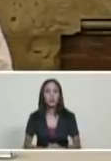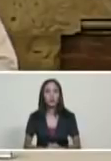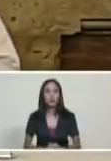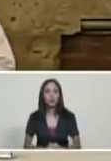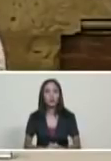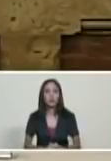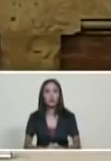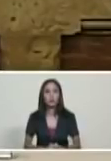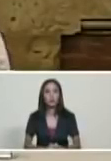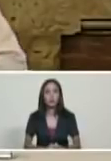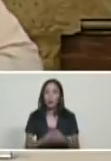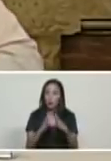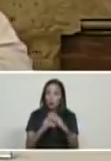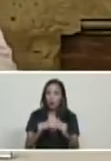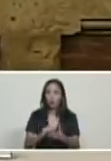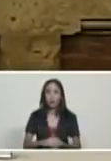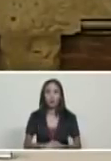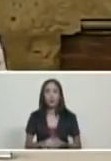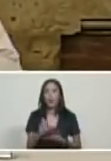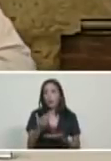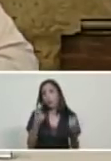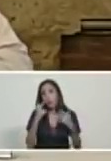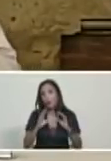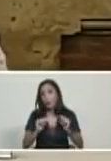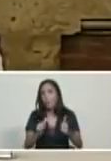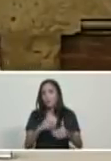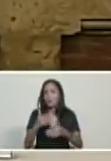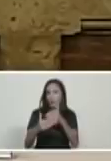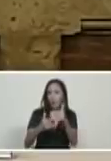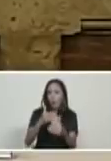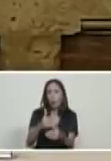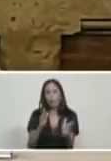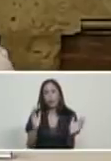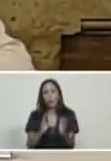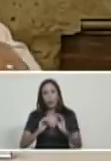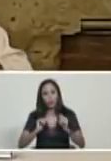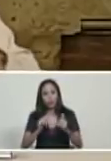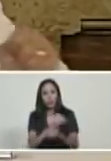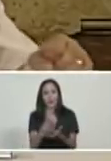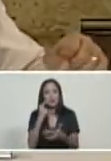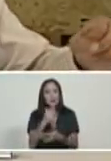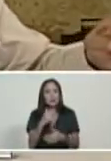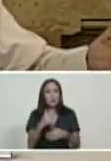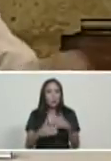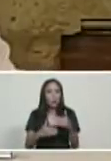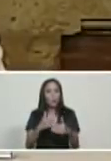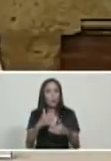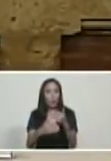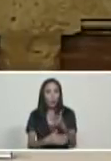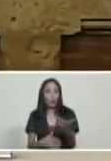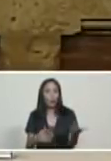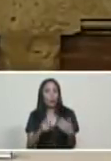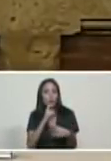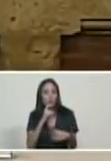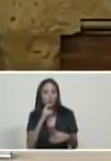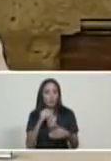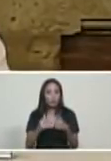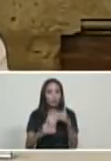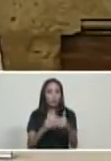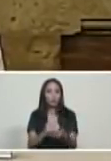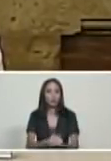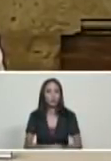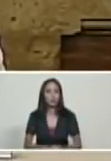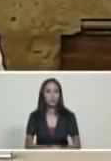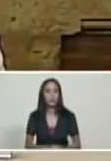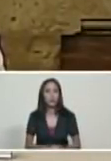un bebecito que acaba de nacer y desde que nació, nació pujante, nació avanzando, nació con